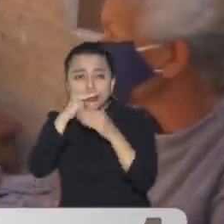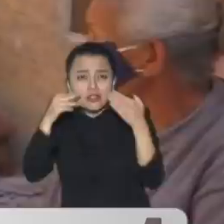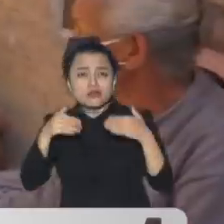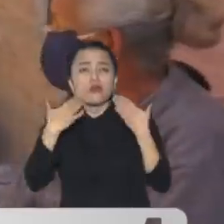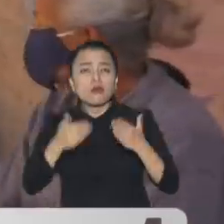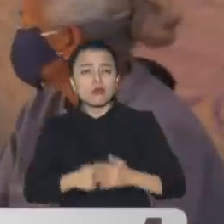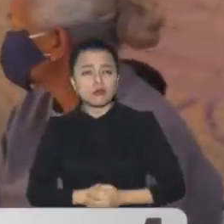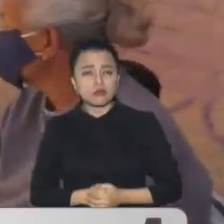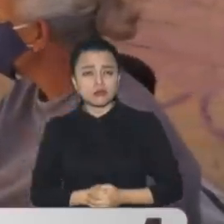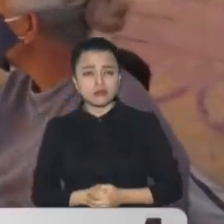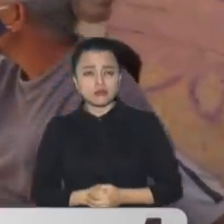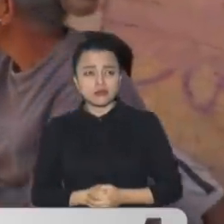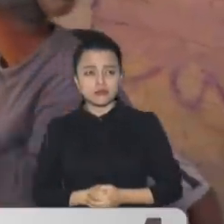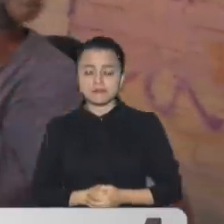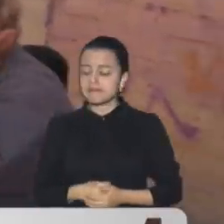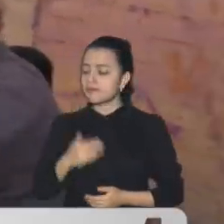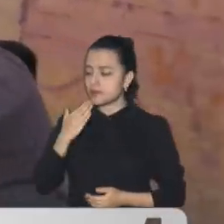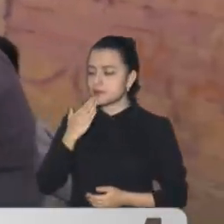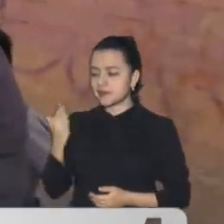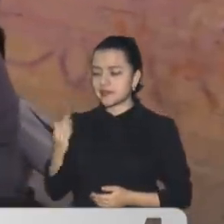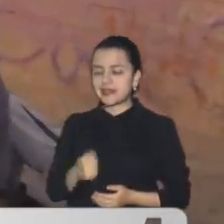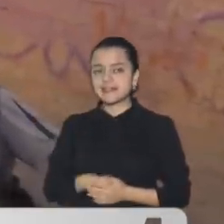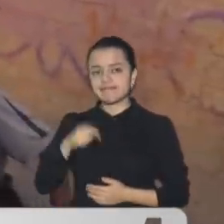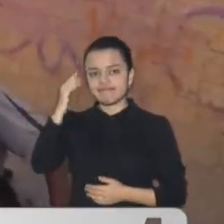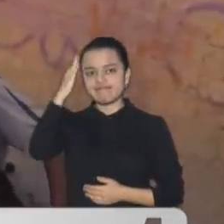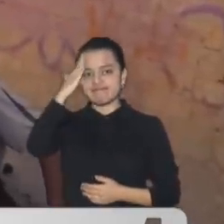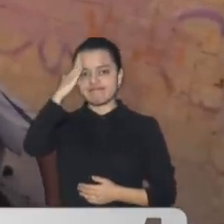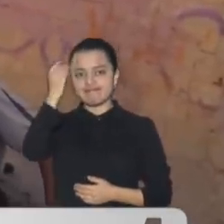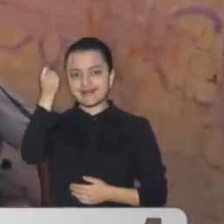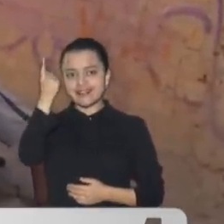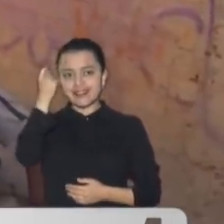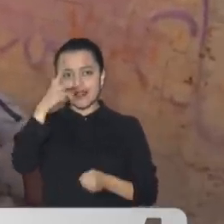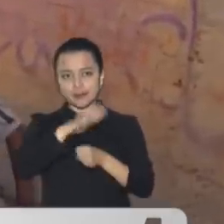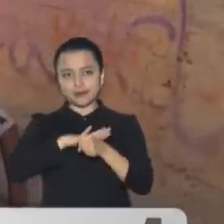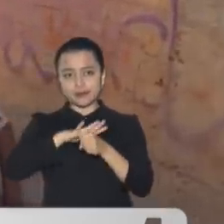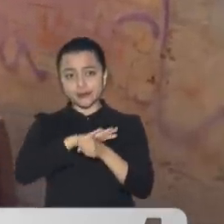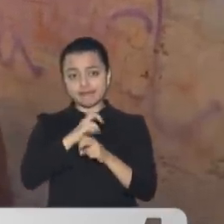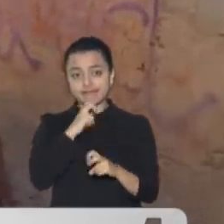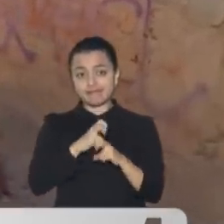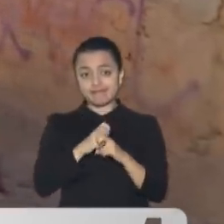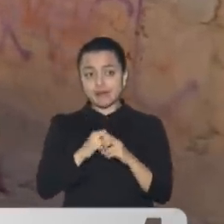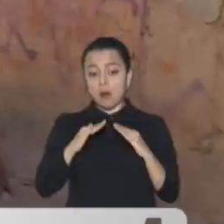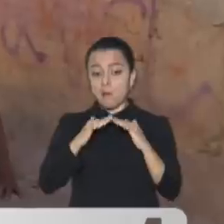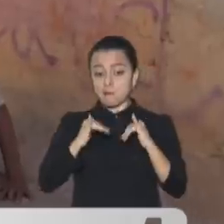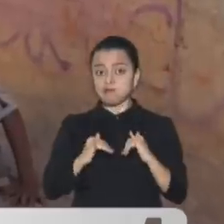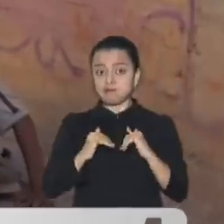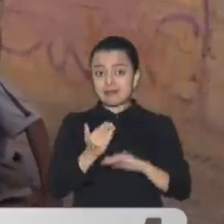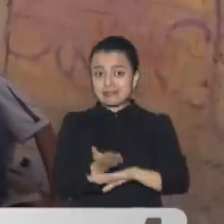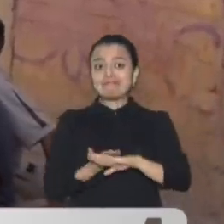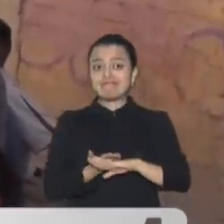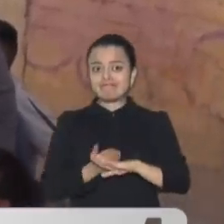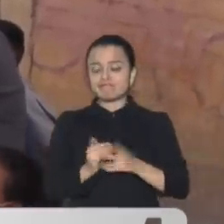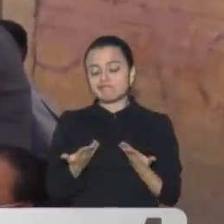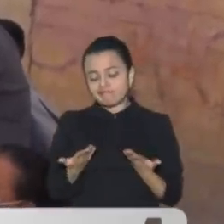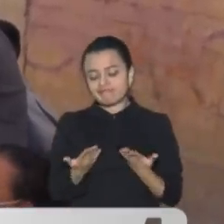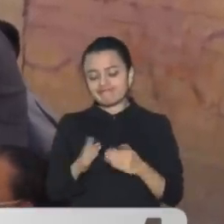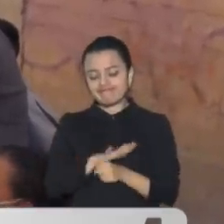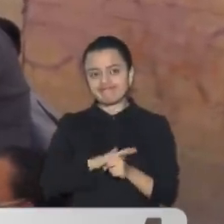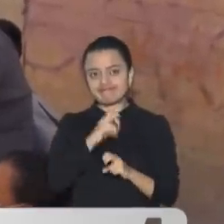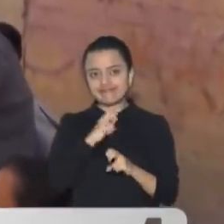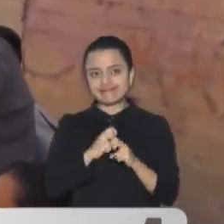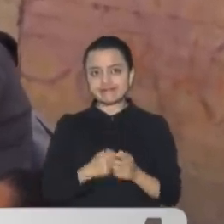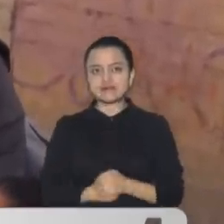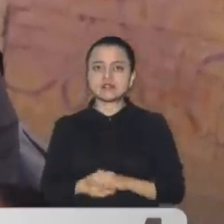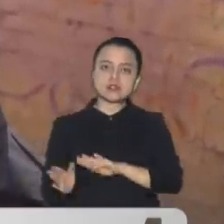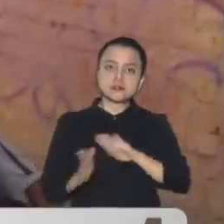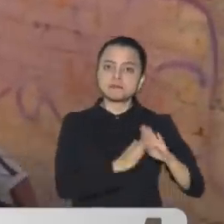las personas que pasan y padecen el hambre por estas cuarentenas estrictas. Siendo las 11 y 16 de la mañana,